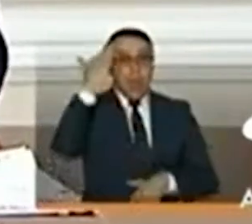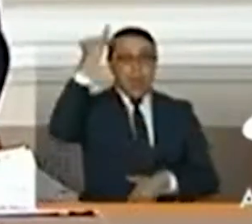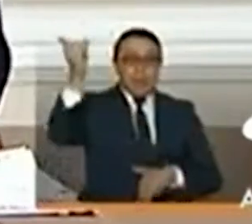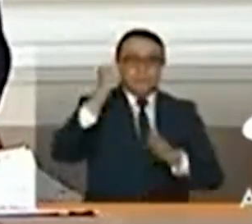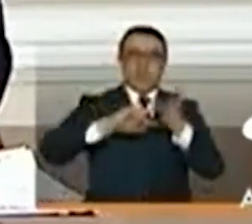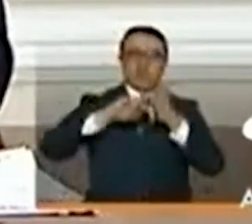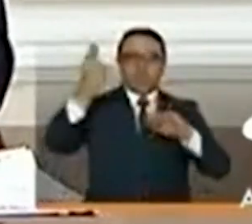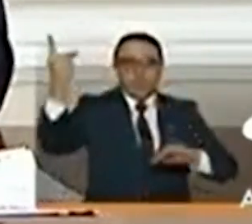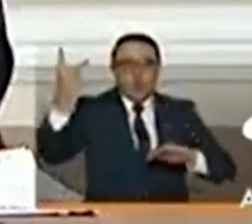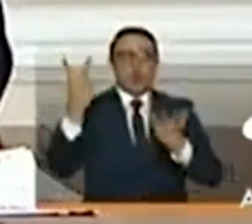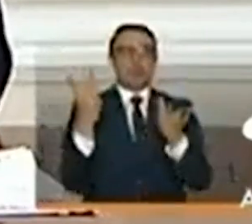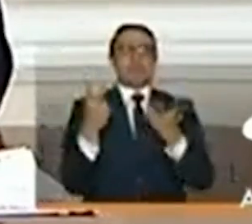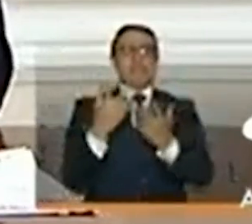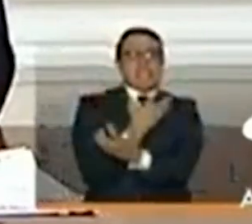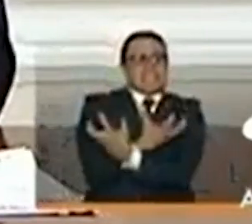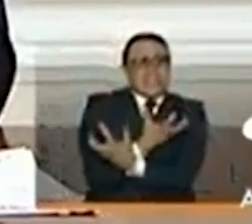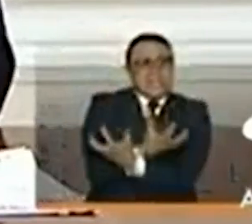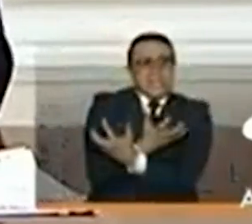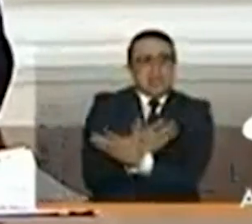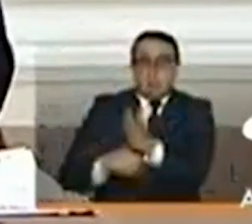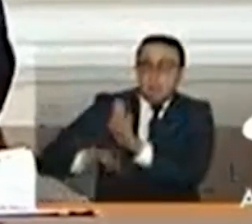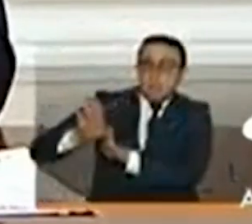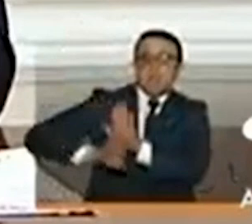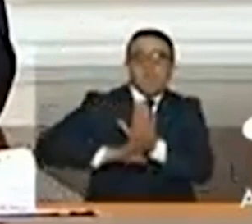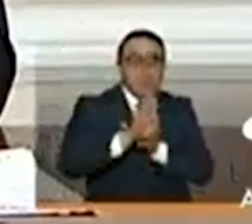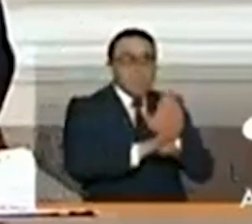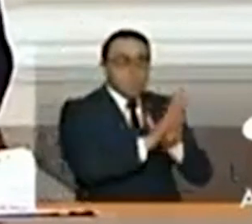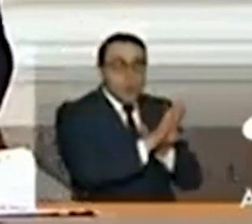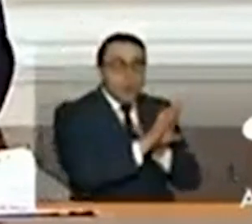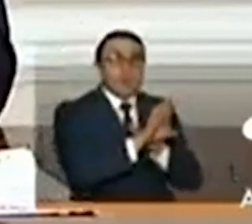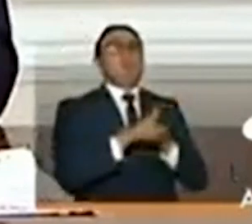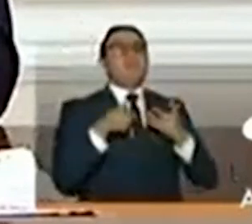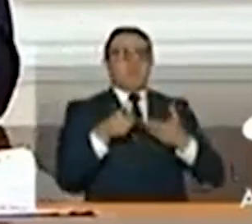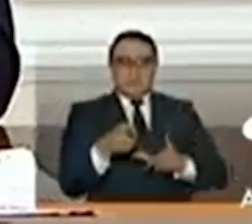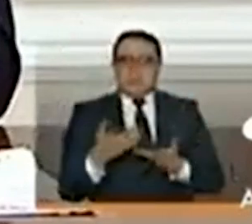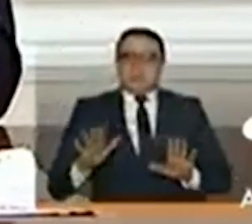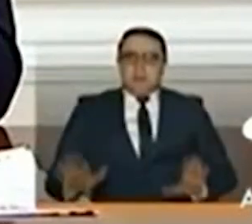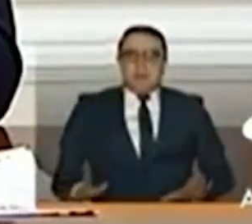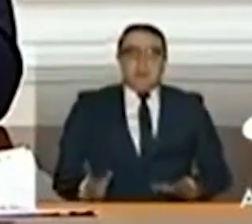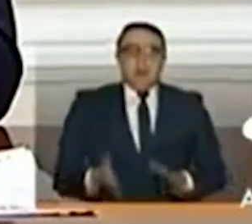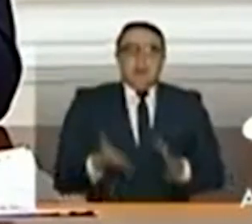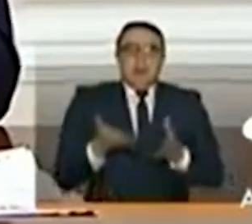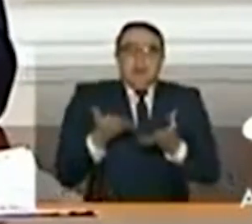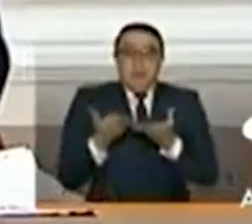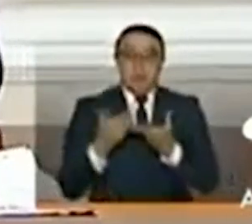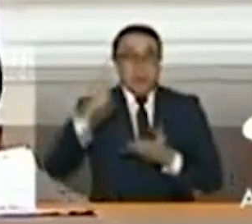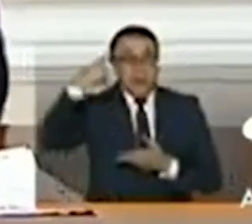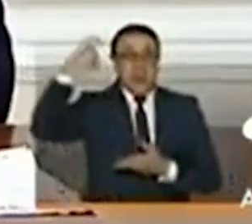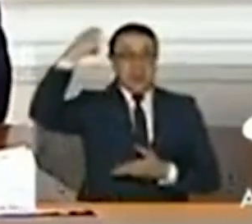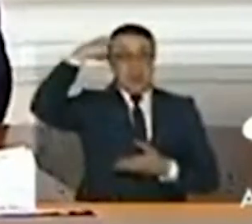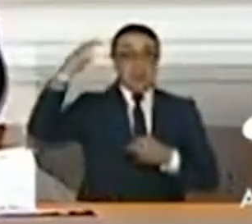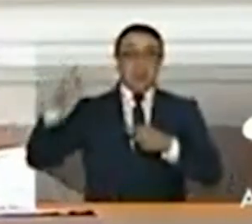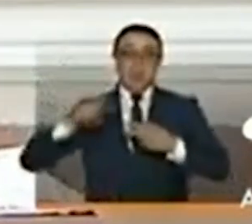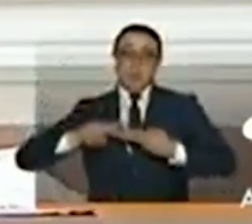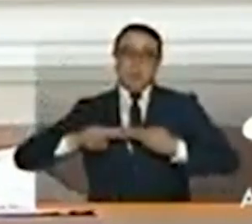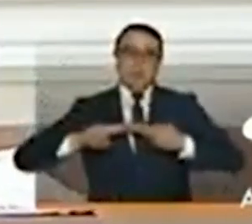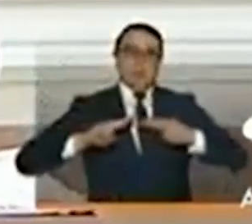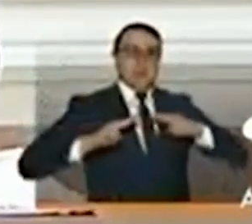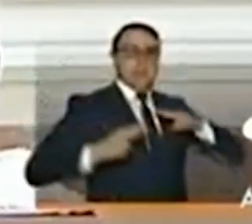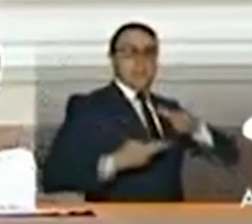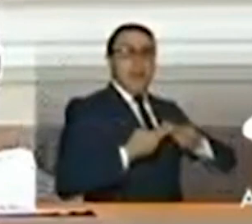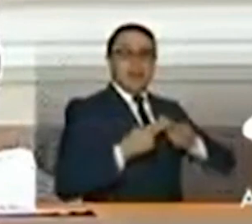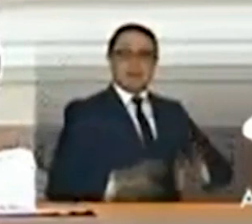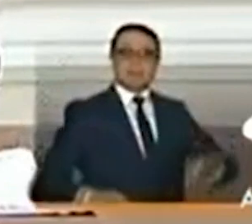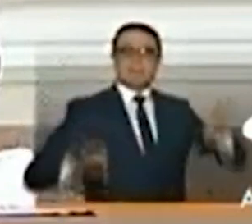lo tecnológico, en lo científico. Y esos retos se han traducido en algo muy importante. Quizás en una de las herramientas